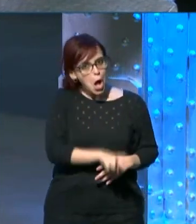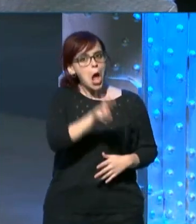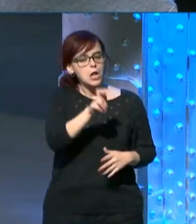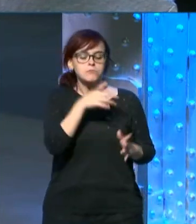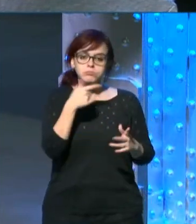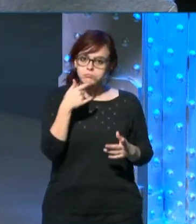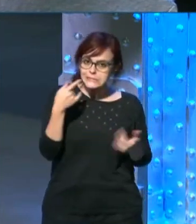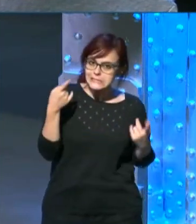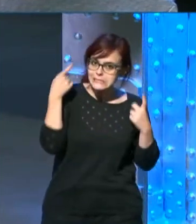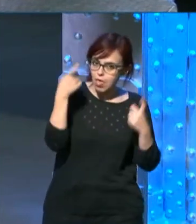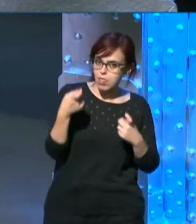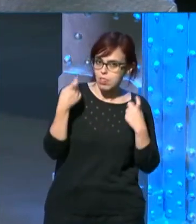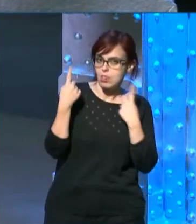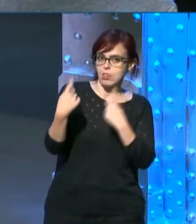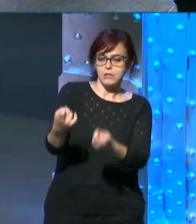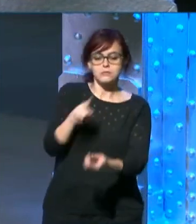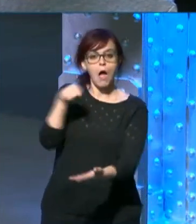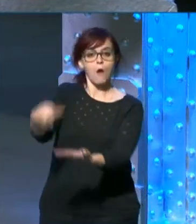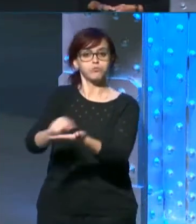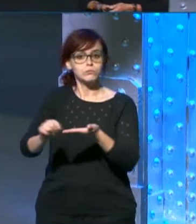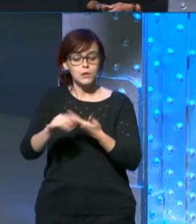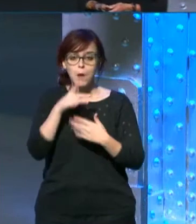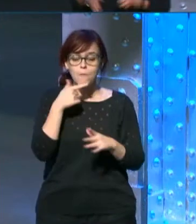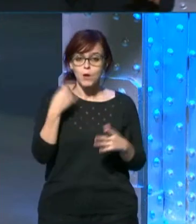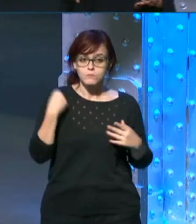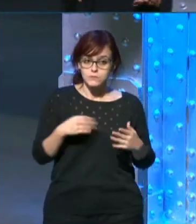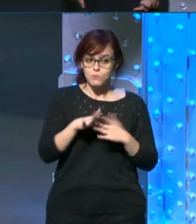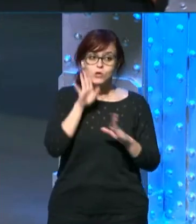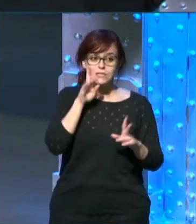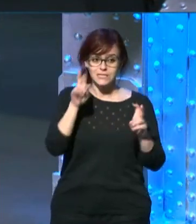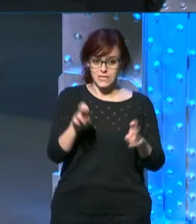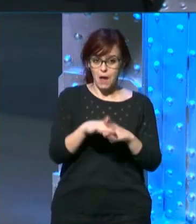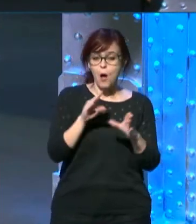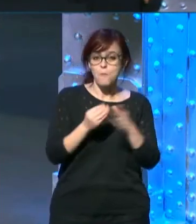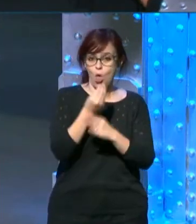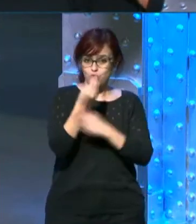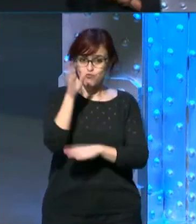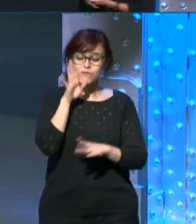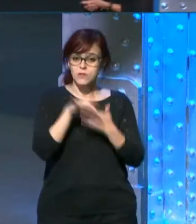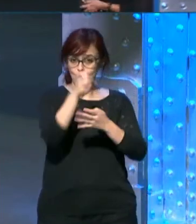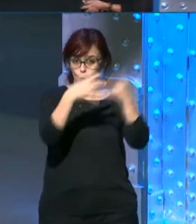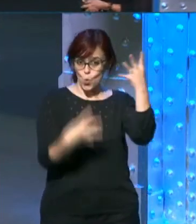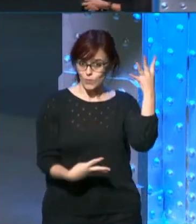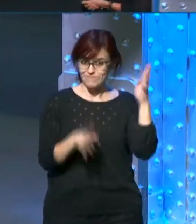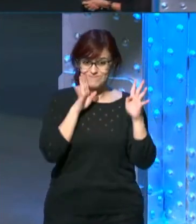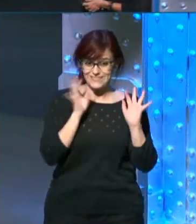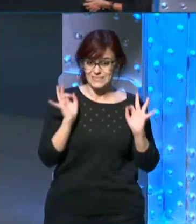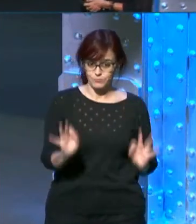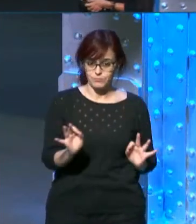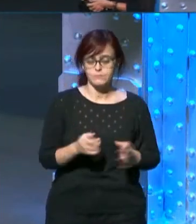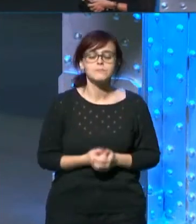interesante incorporarlo. Ya tenemos nuestro Product Backlog, que es como se llama a la pila de requisitos de un